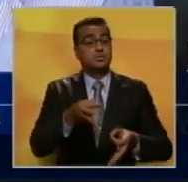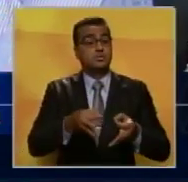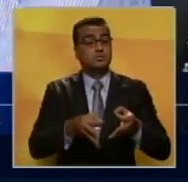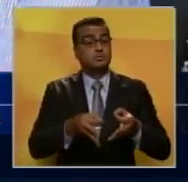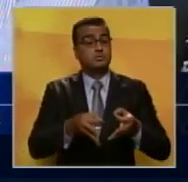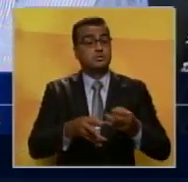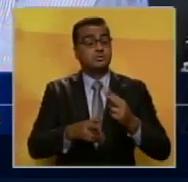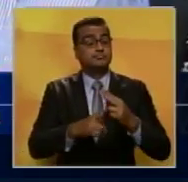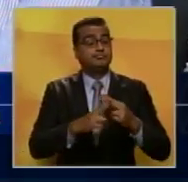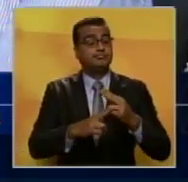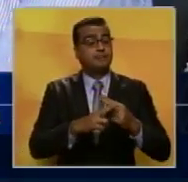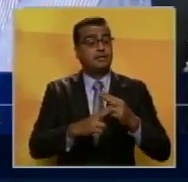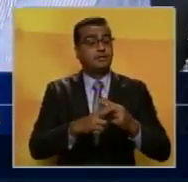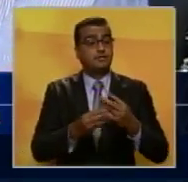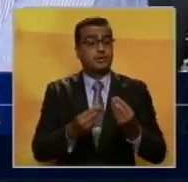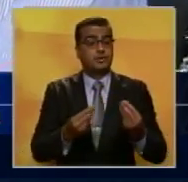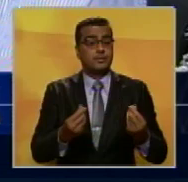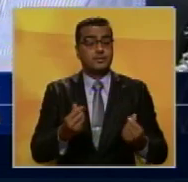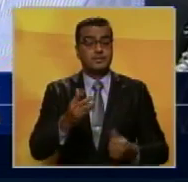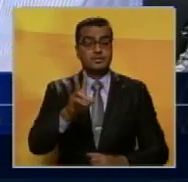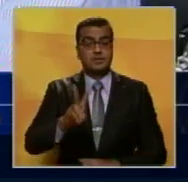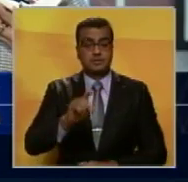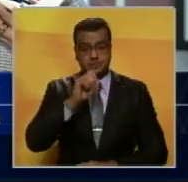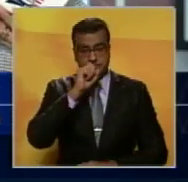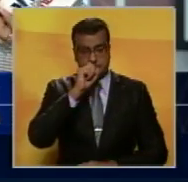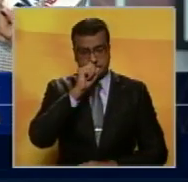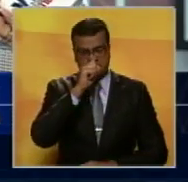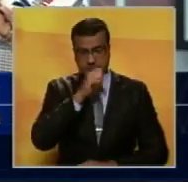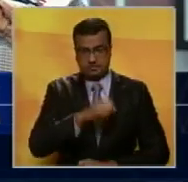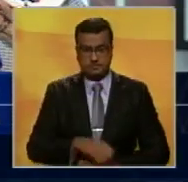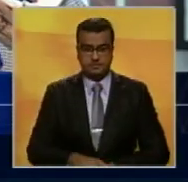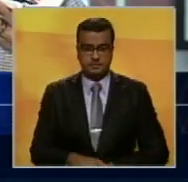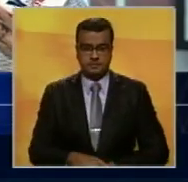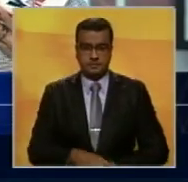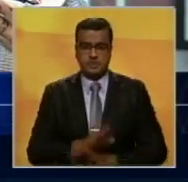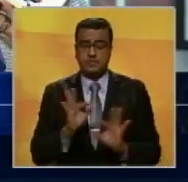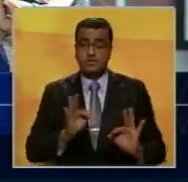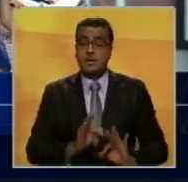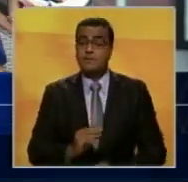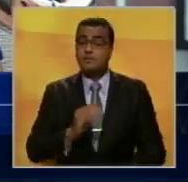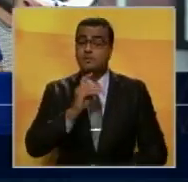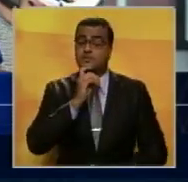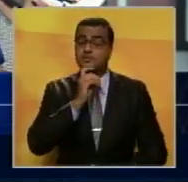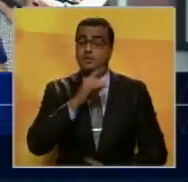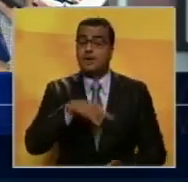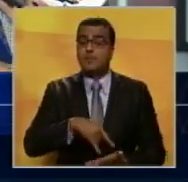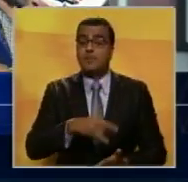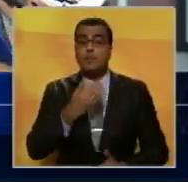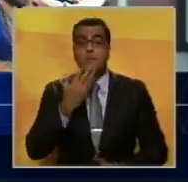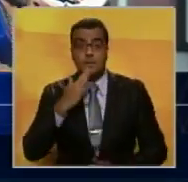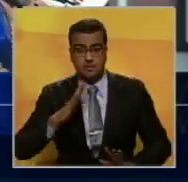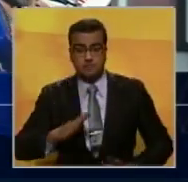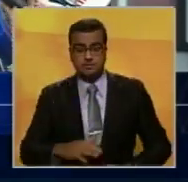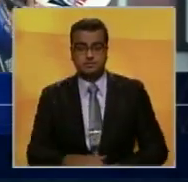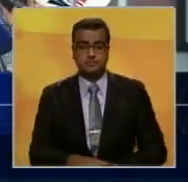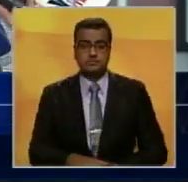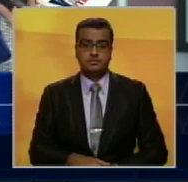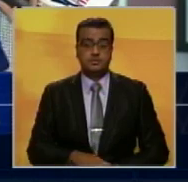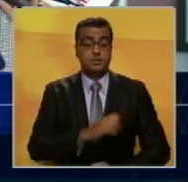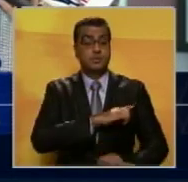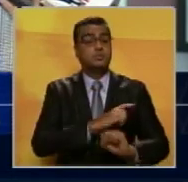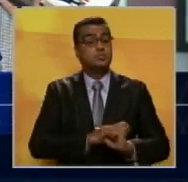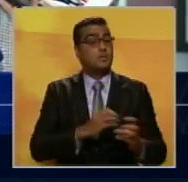minado negativamente la economía venezolana. Se ha afectado de una manera drástica el estado Carabobo, donde hay un